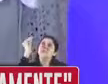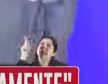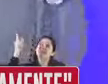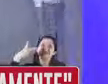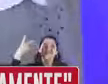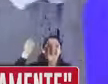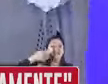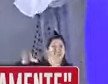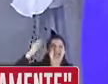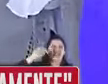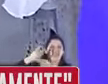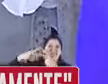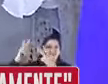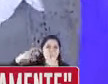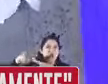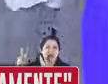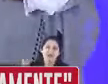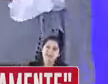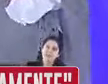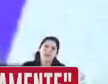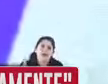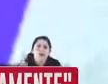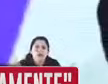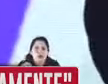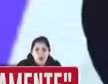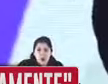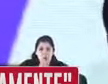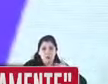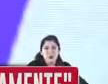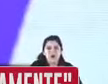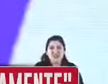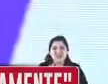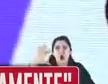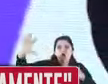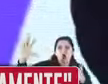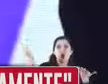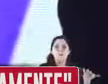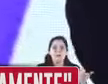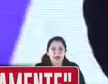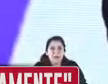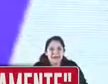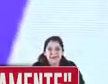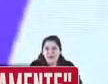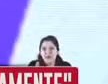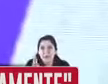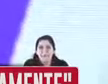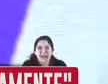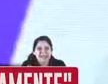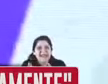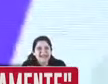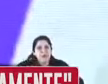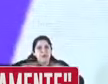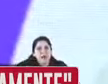importar no esto es quitarle autonomía a nuestro proceso industrial y drenaje de divisas que necesitamos para seguir